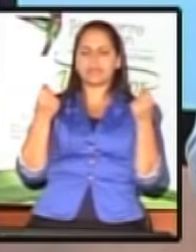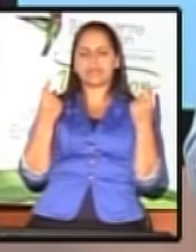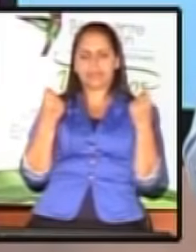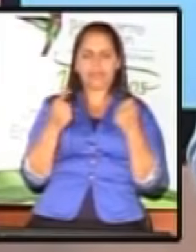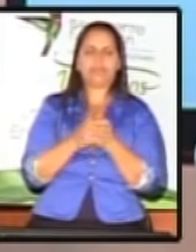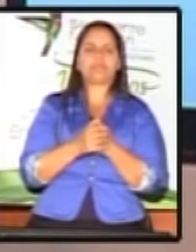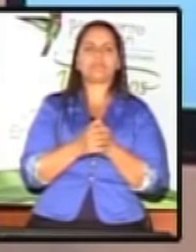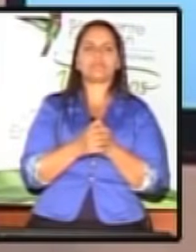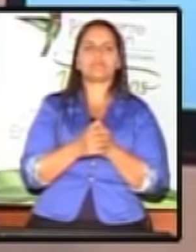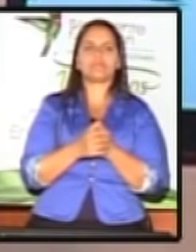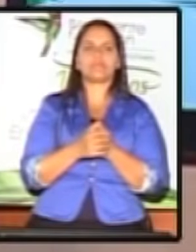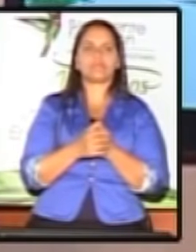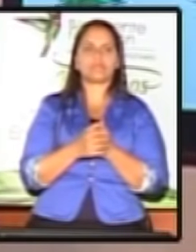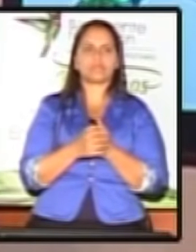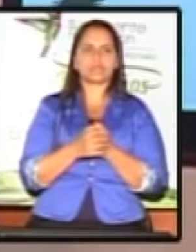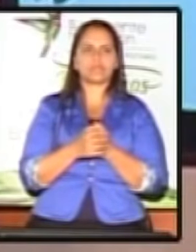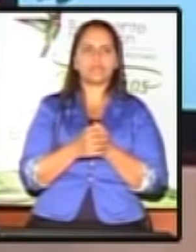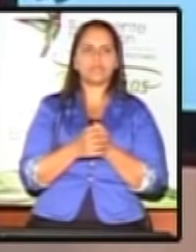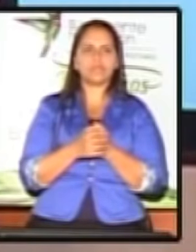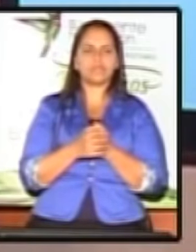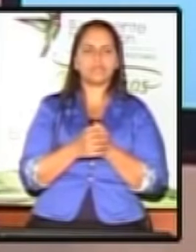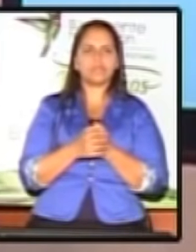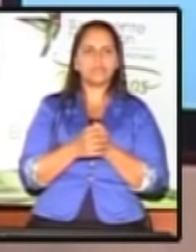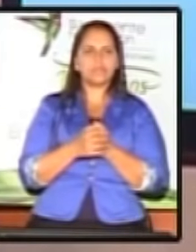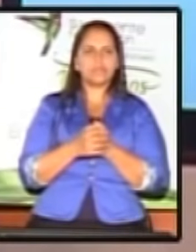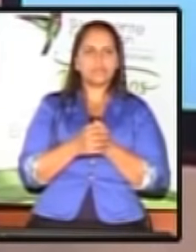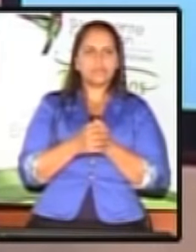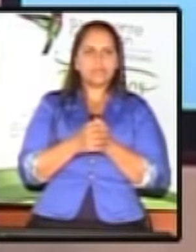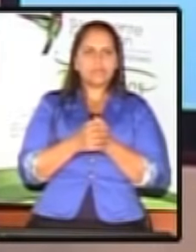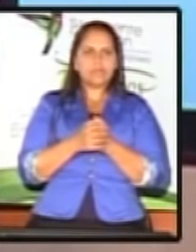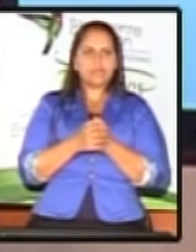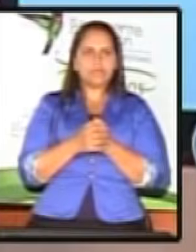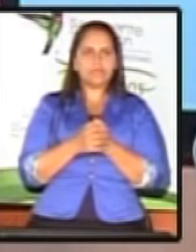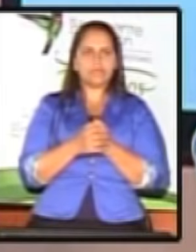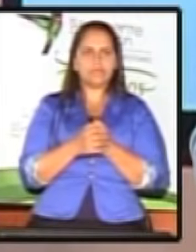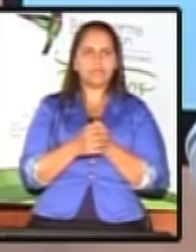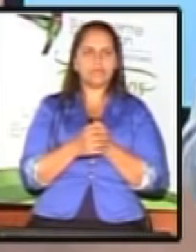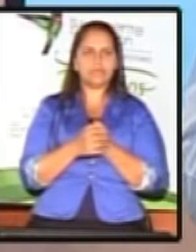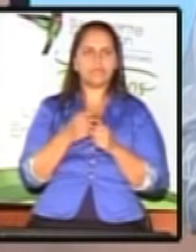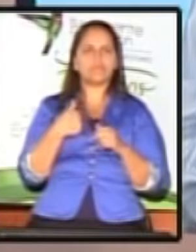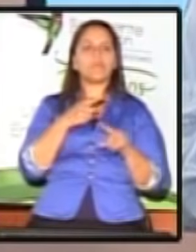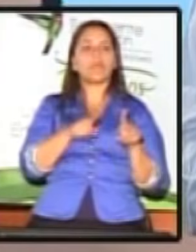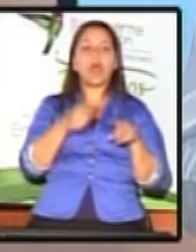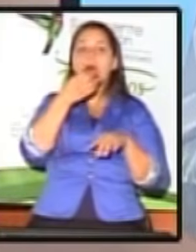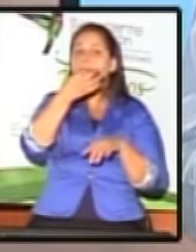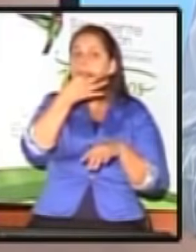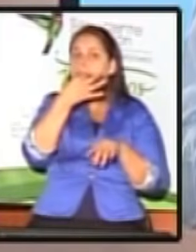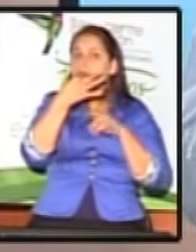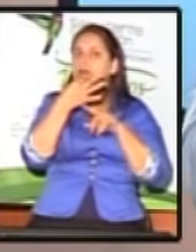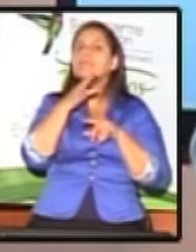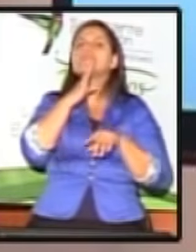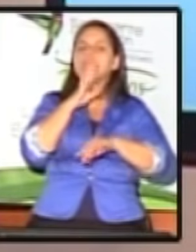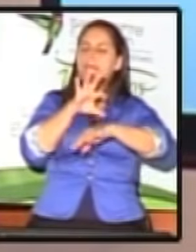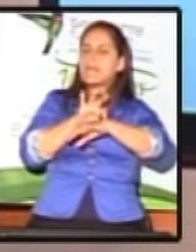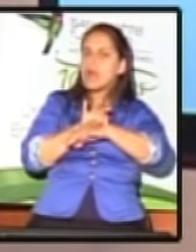los medicamentos que usamos con respecto al control del dolor deben estar en manos de expertos, médicos,